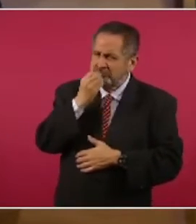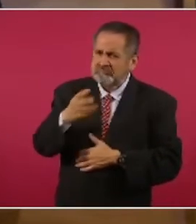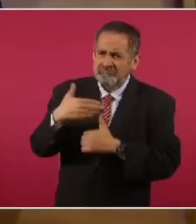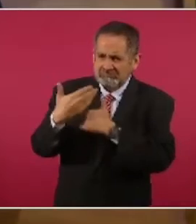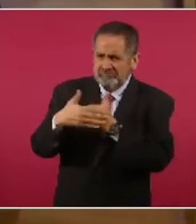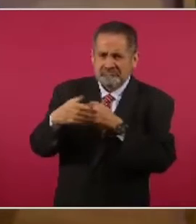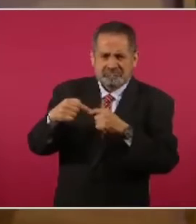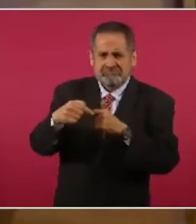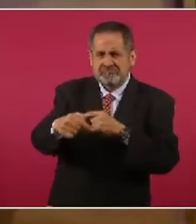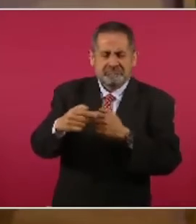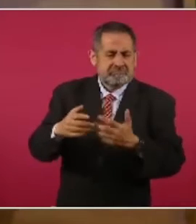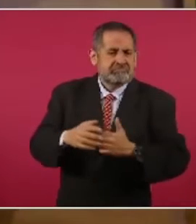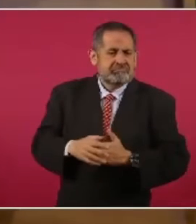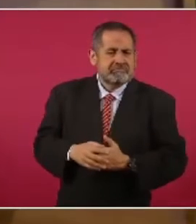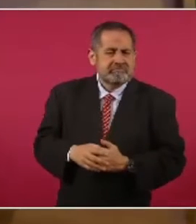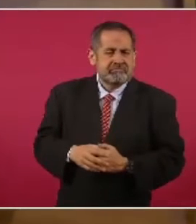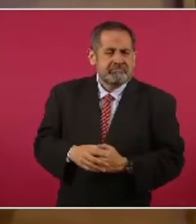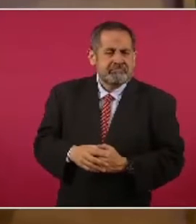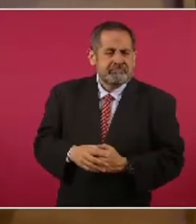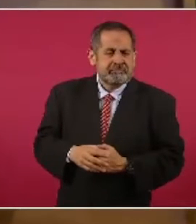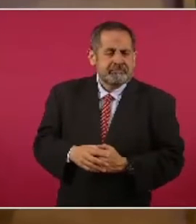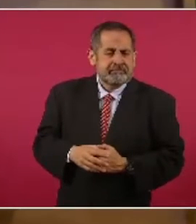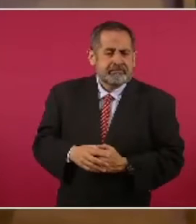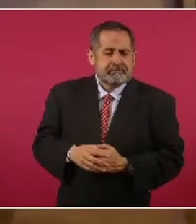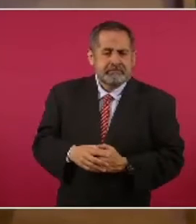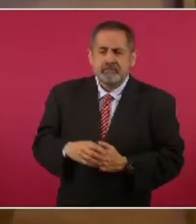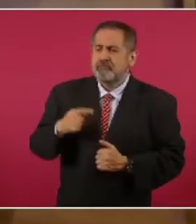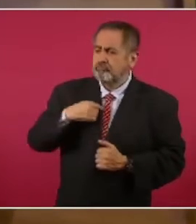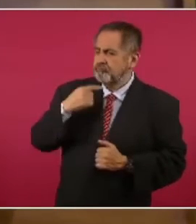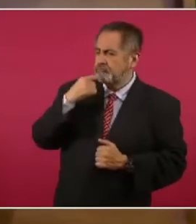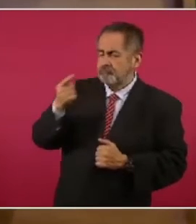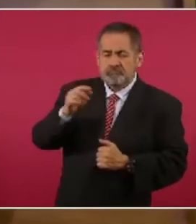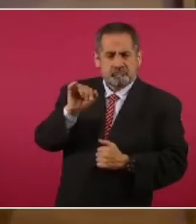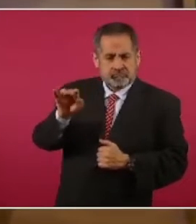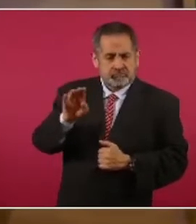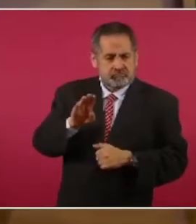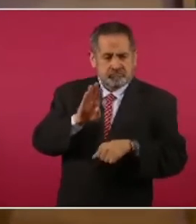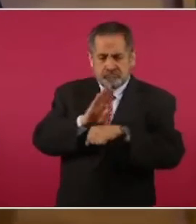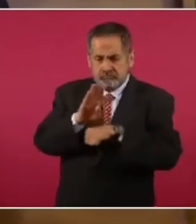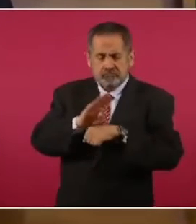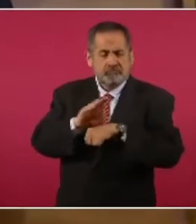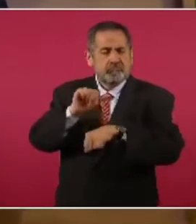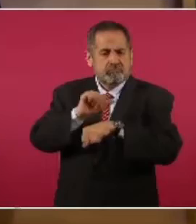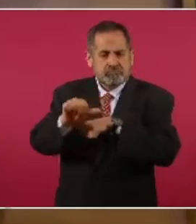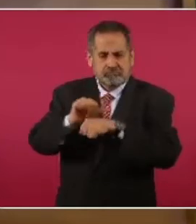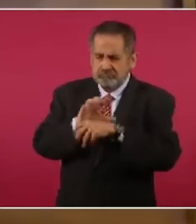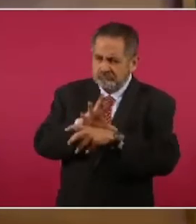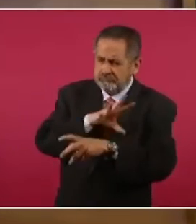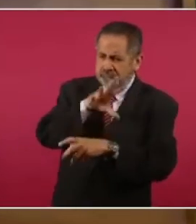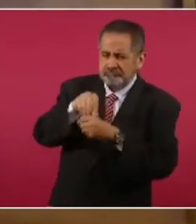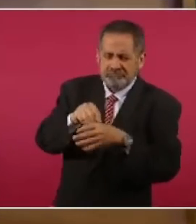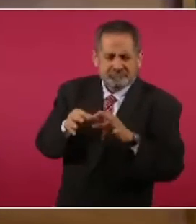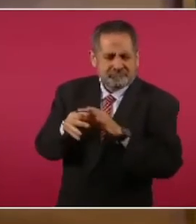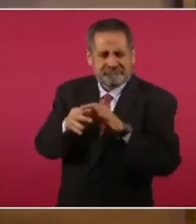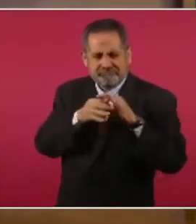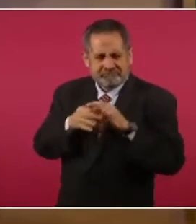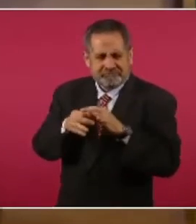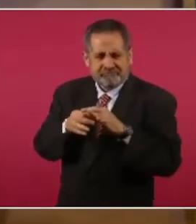Argentina nem o Brasil fazem parte do Pacífico. Y yo le dije que ni Brasil ni Argentina forman parte